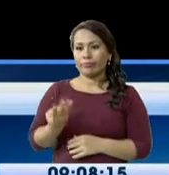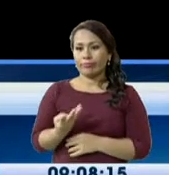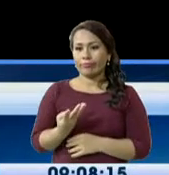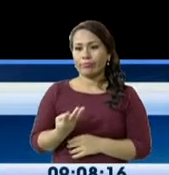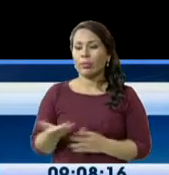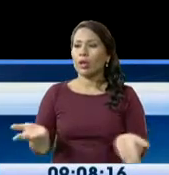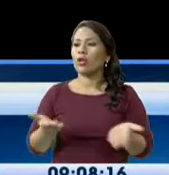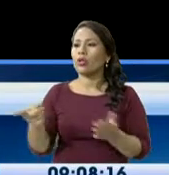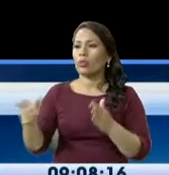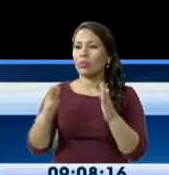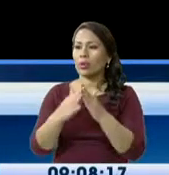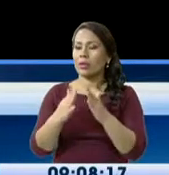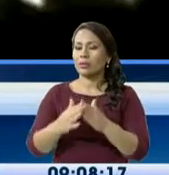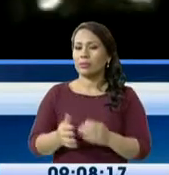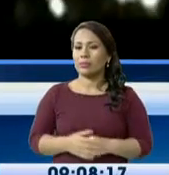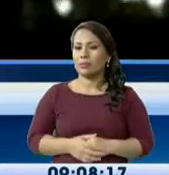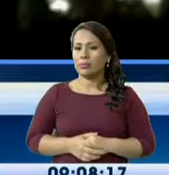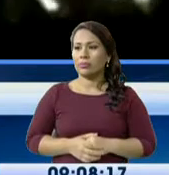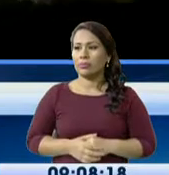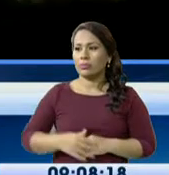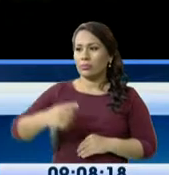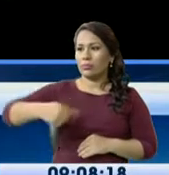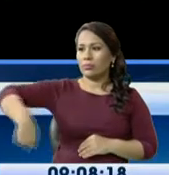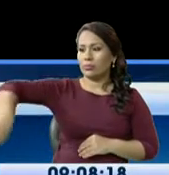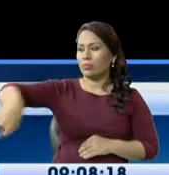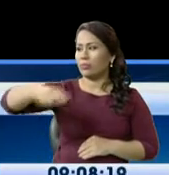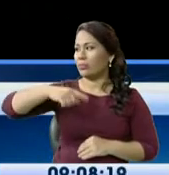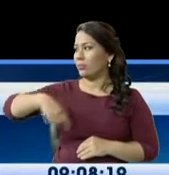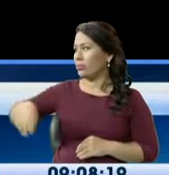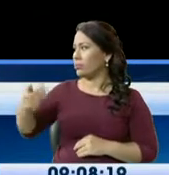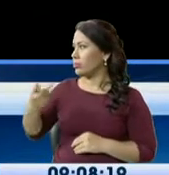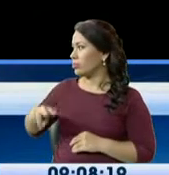¿Dónde era su casa? Señálemela, señora. La que está allá parada.